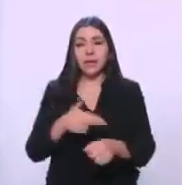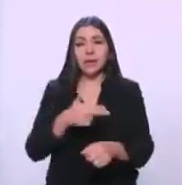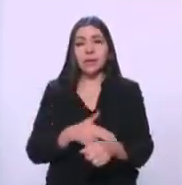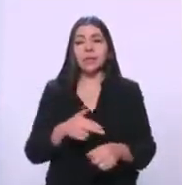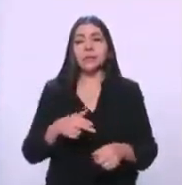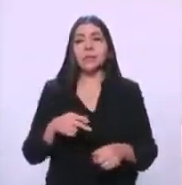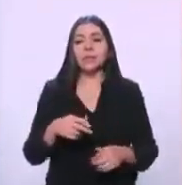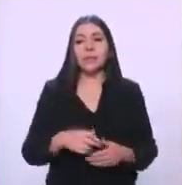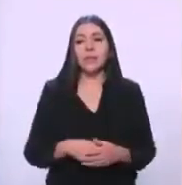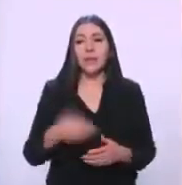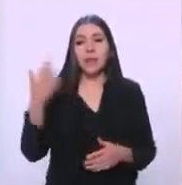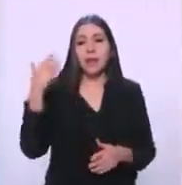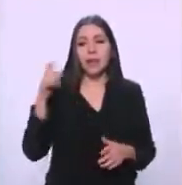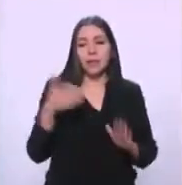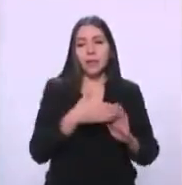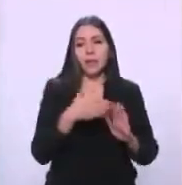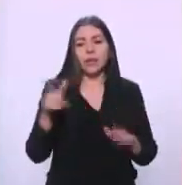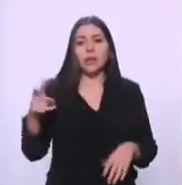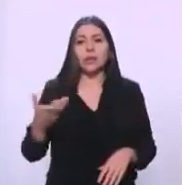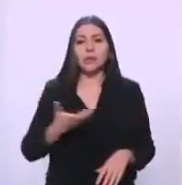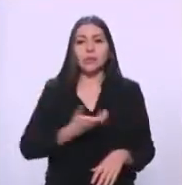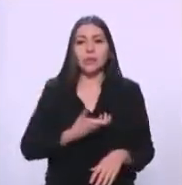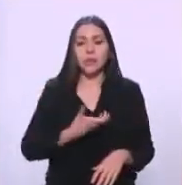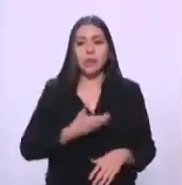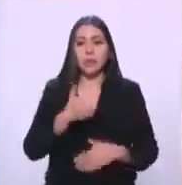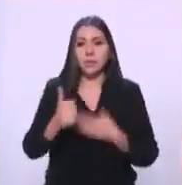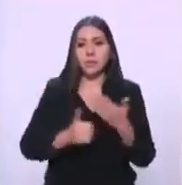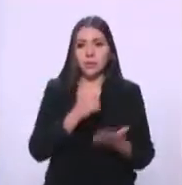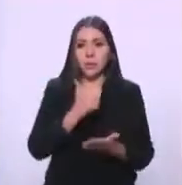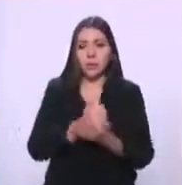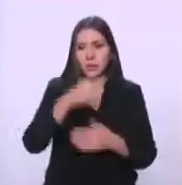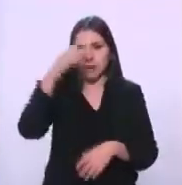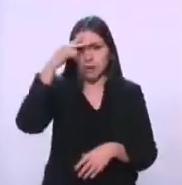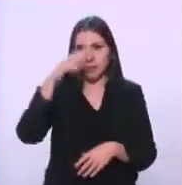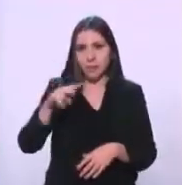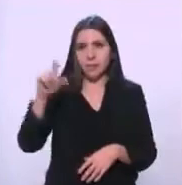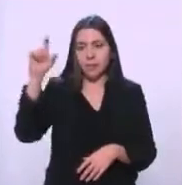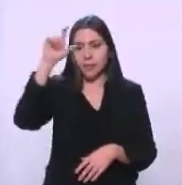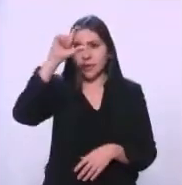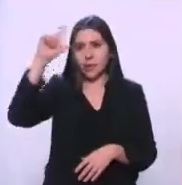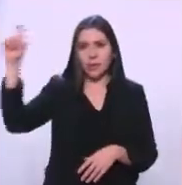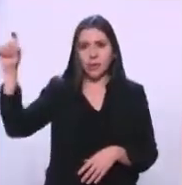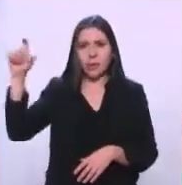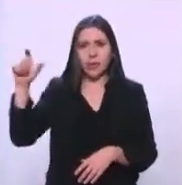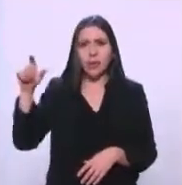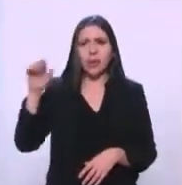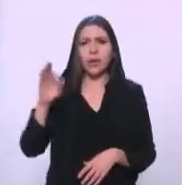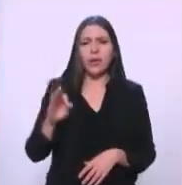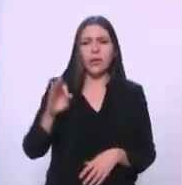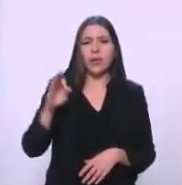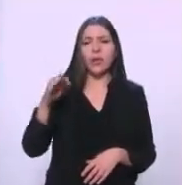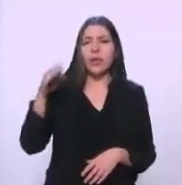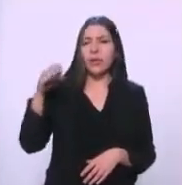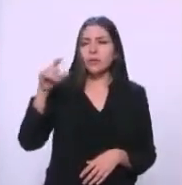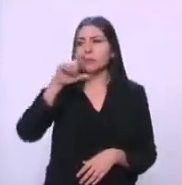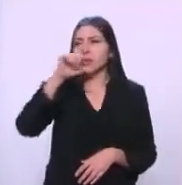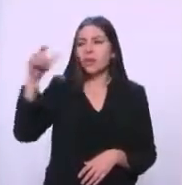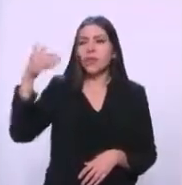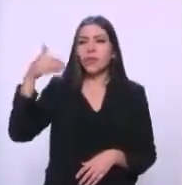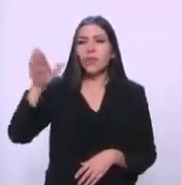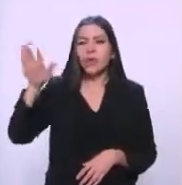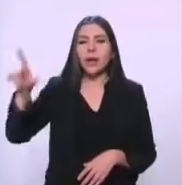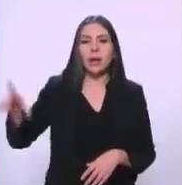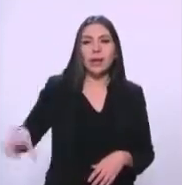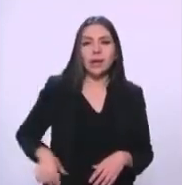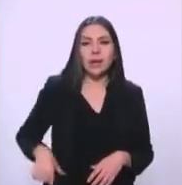en el Zócalo de la Ciudad de México estaba la frase "fue el Estado". Veníamos de un hartazgo a las instituciones,